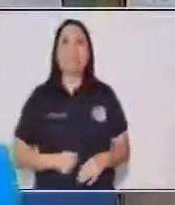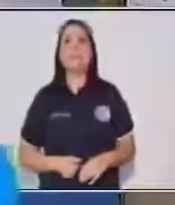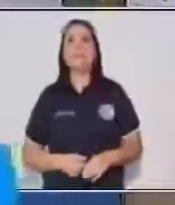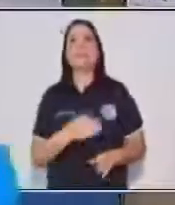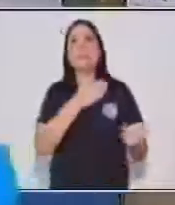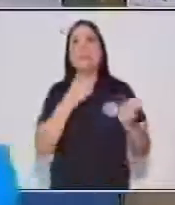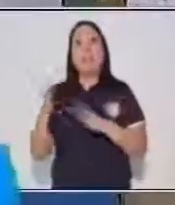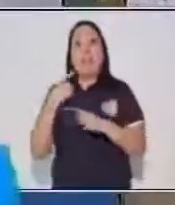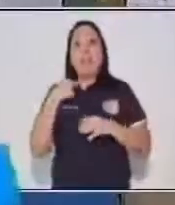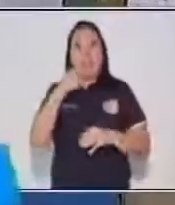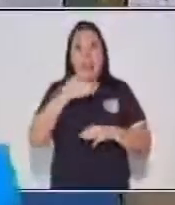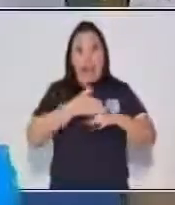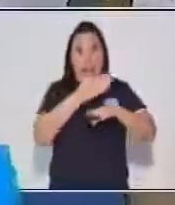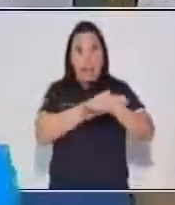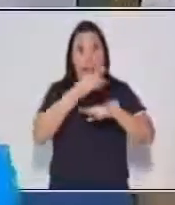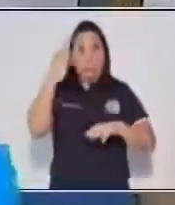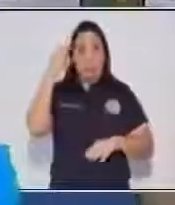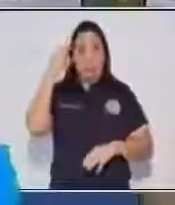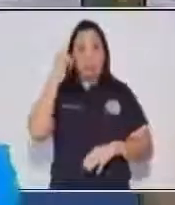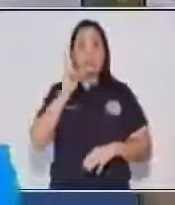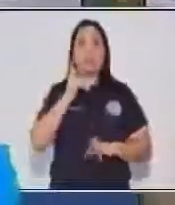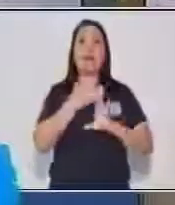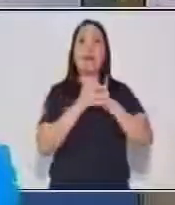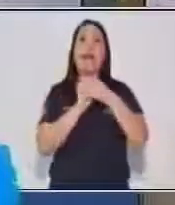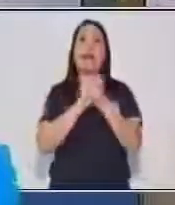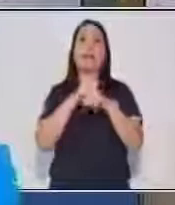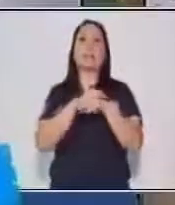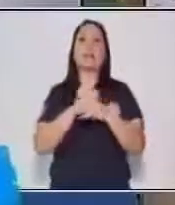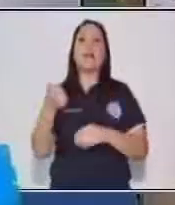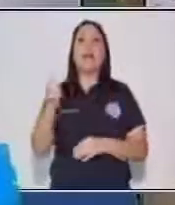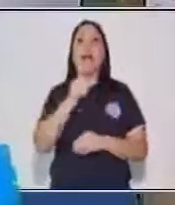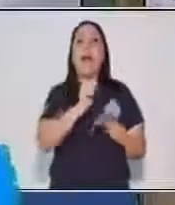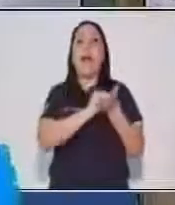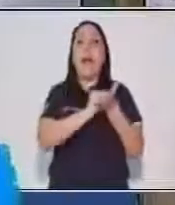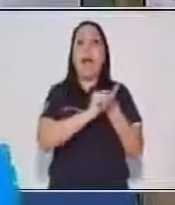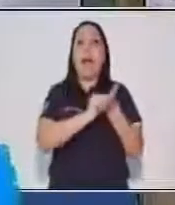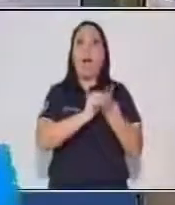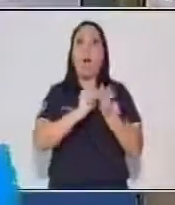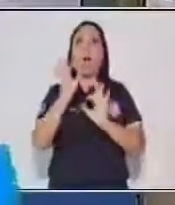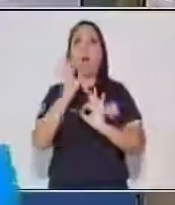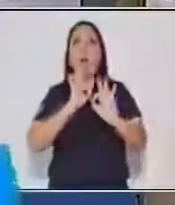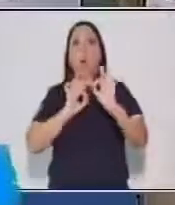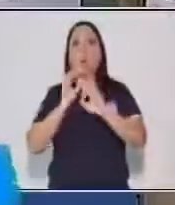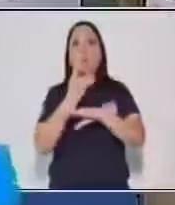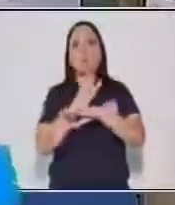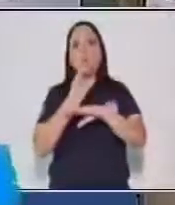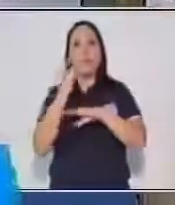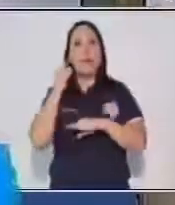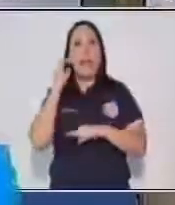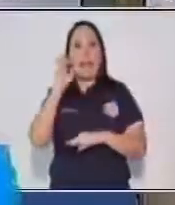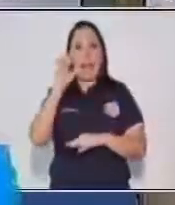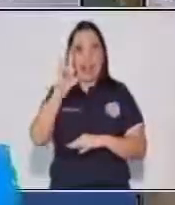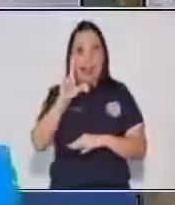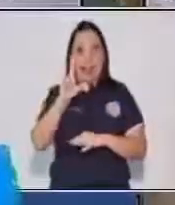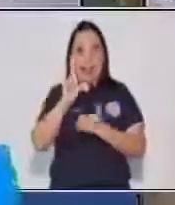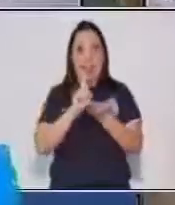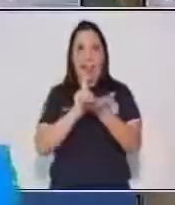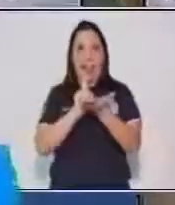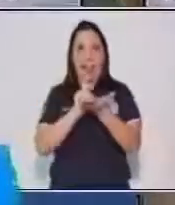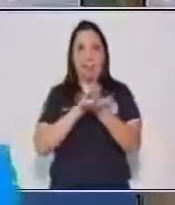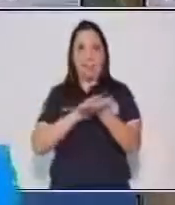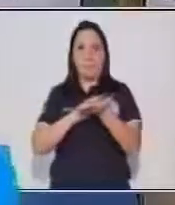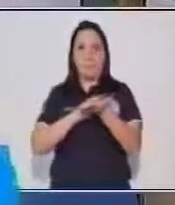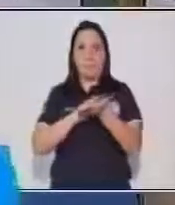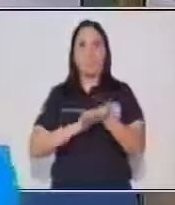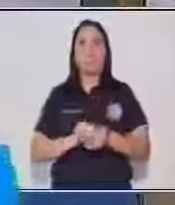empezar, te recomiendo que laves tus manos constantemente con agua y jabón o utilices gel antibacterial.